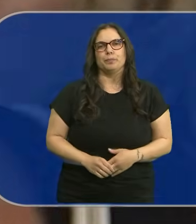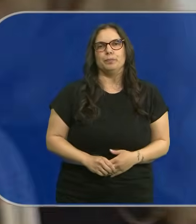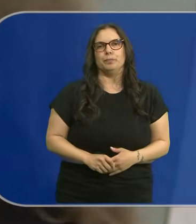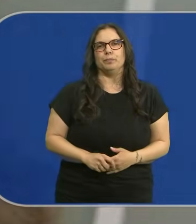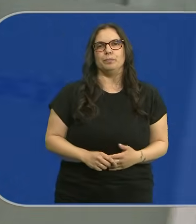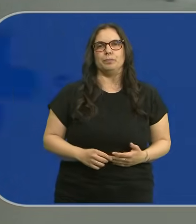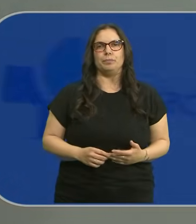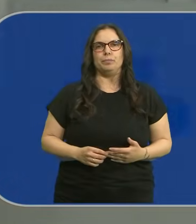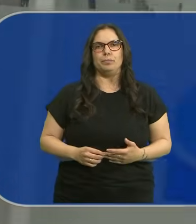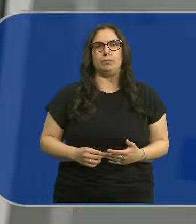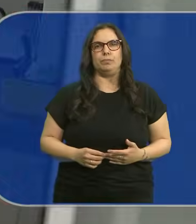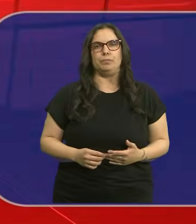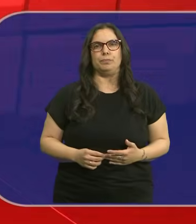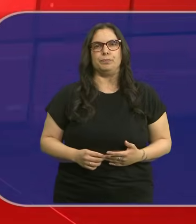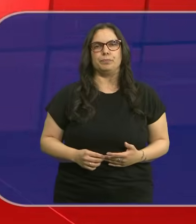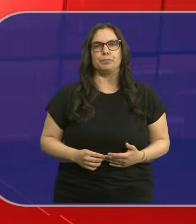residentes.